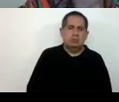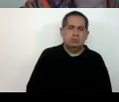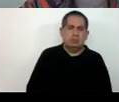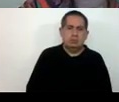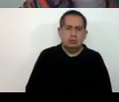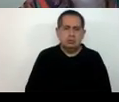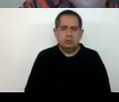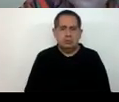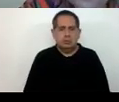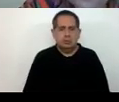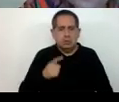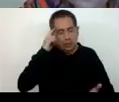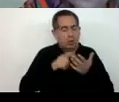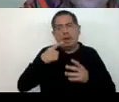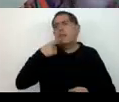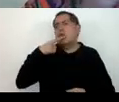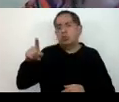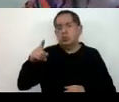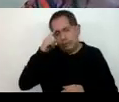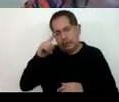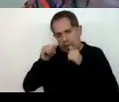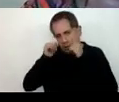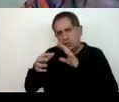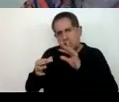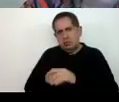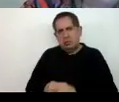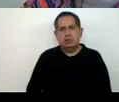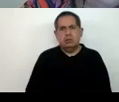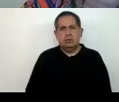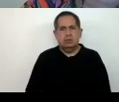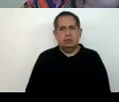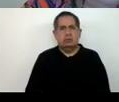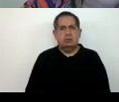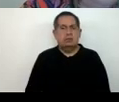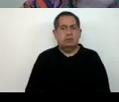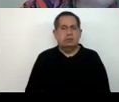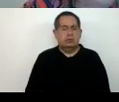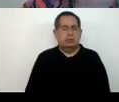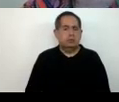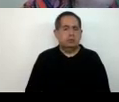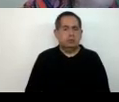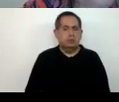Supongo para denunciar que se está negando la atención. Ok. Bueno,